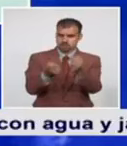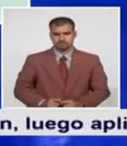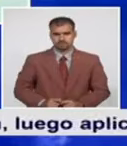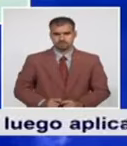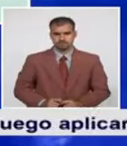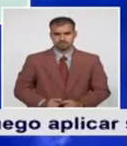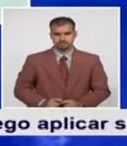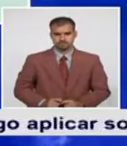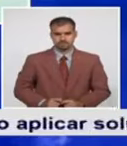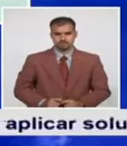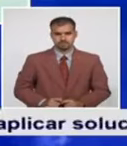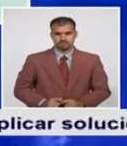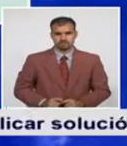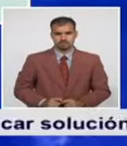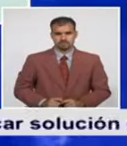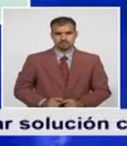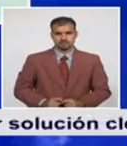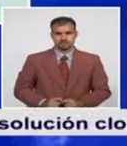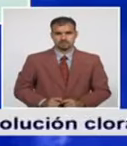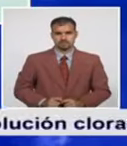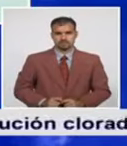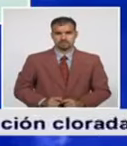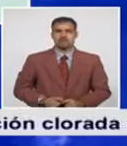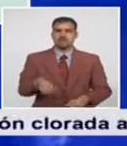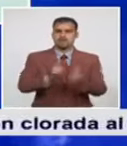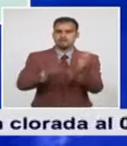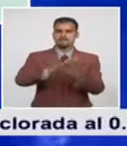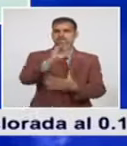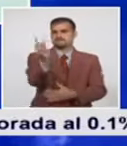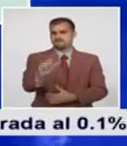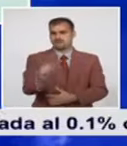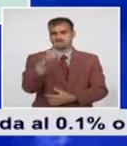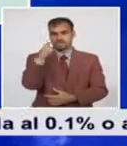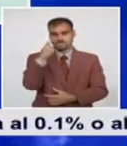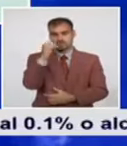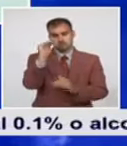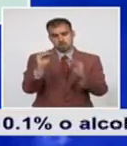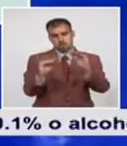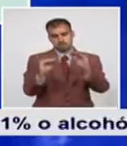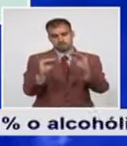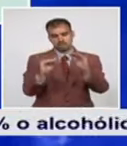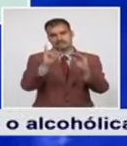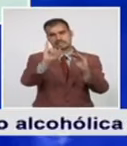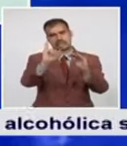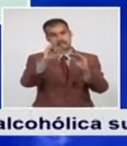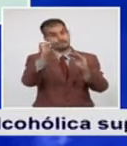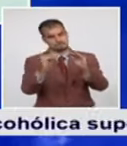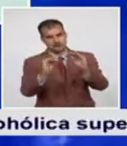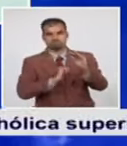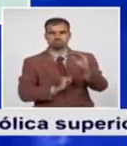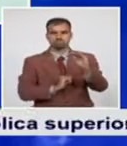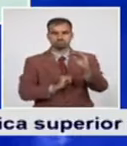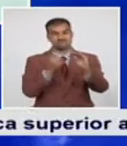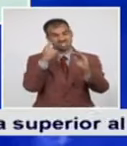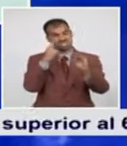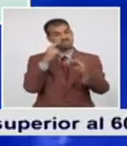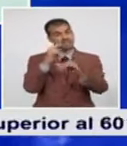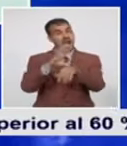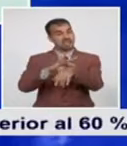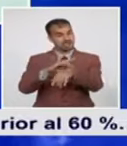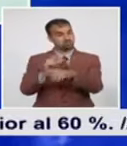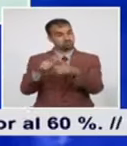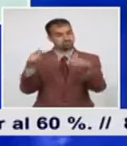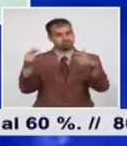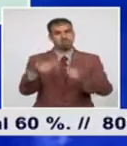Mayabeque disminuye en 6 el número de casos en comparación con el día anterior, pero de todas formas una cifra muy elevada.